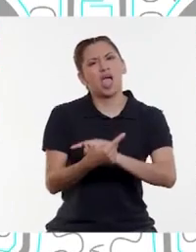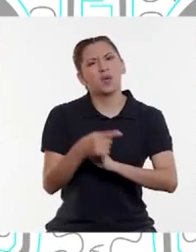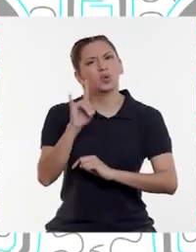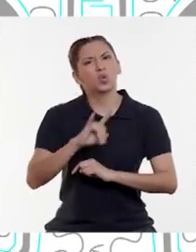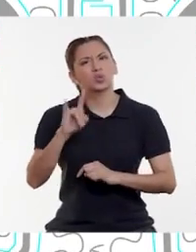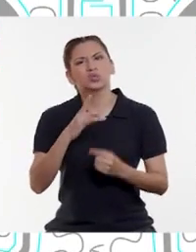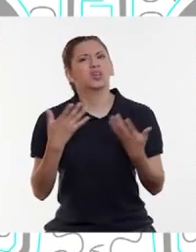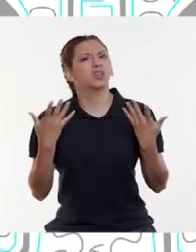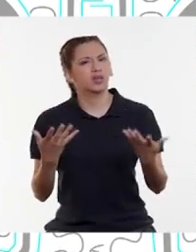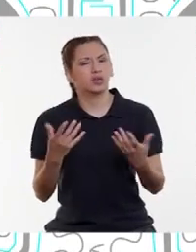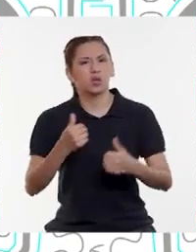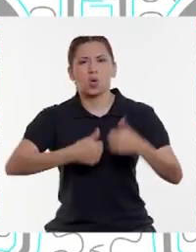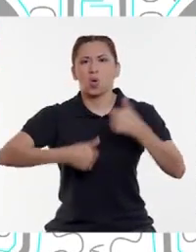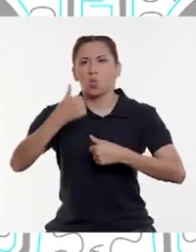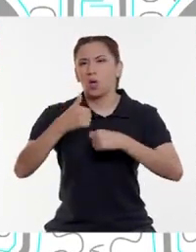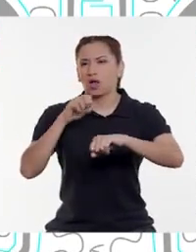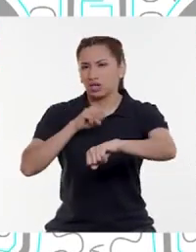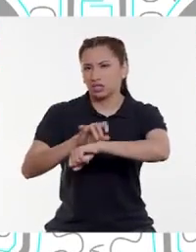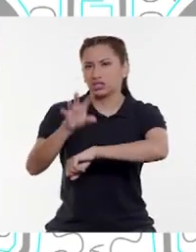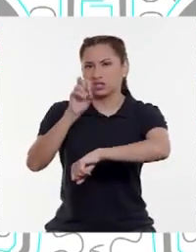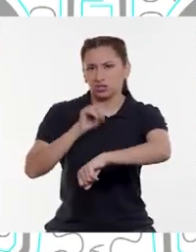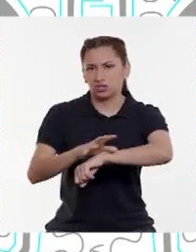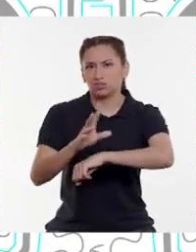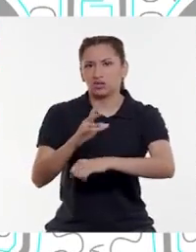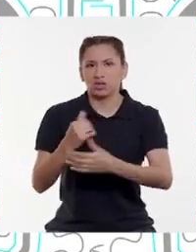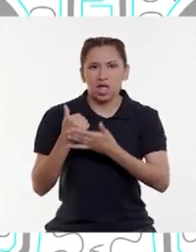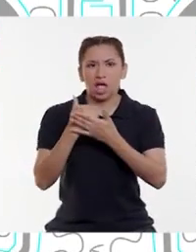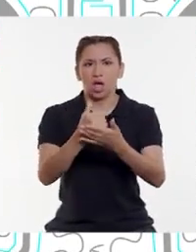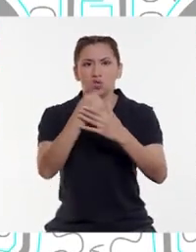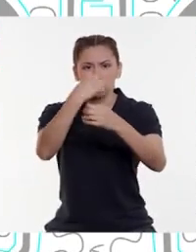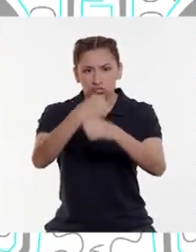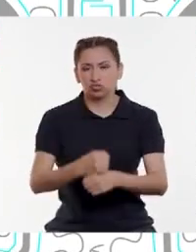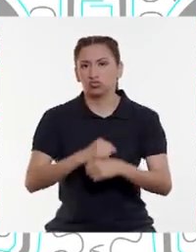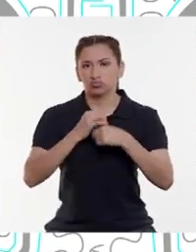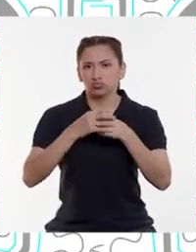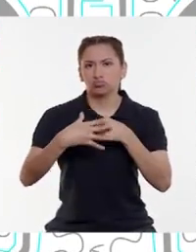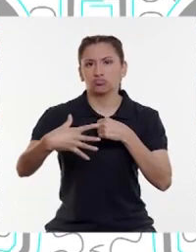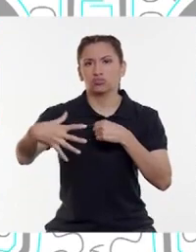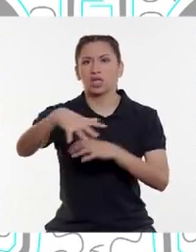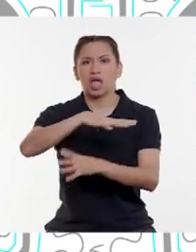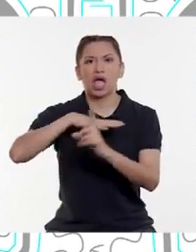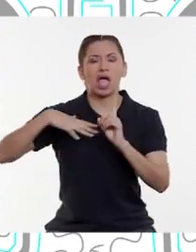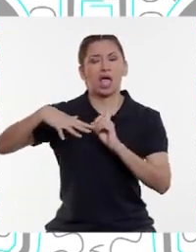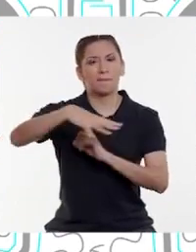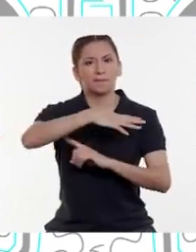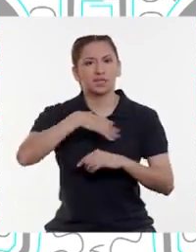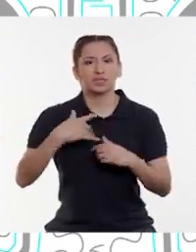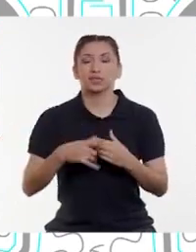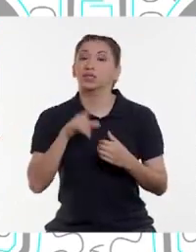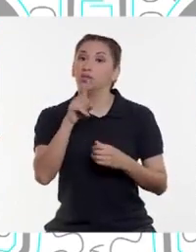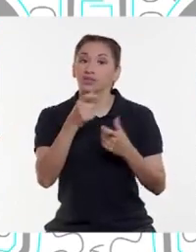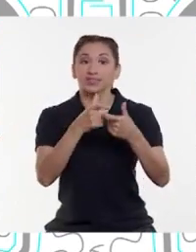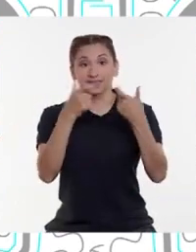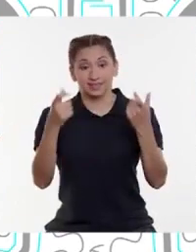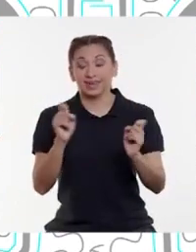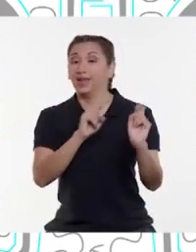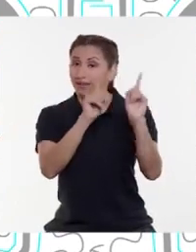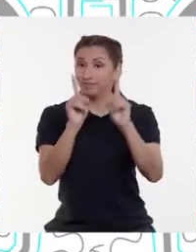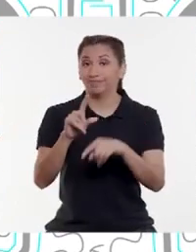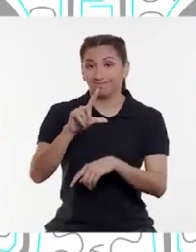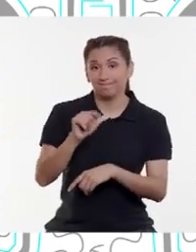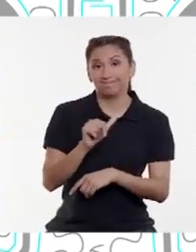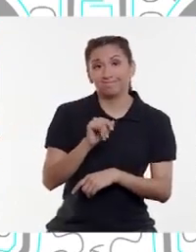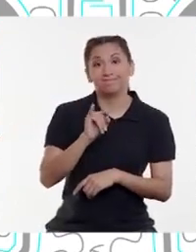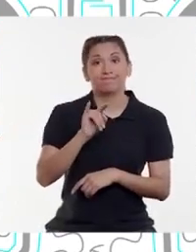usar? ¿Cuáles se recomiendan para contribuir a la sostenibilidad ambiental? Esa es una fantástica